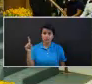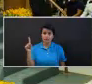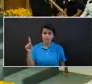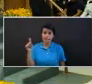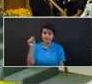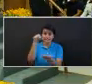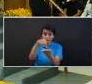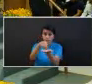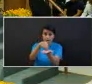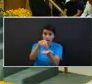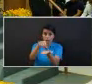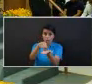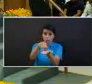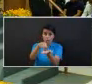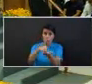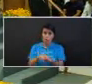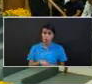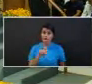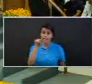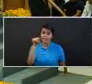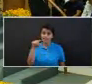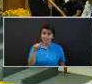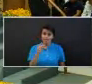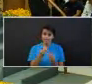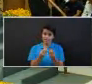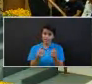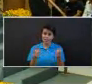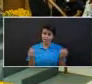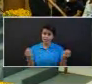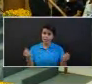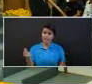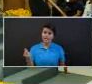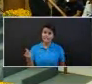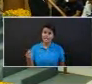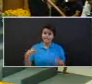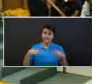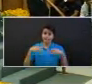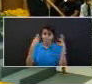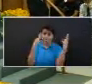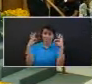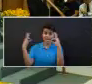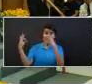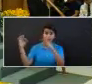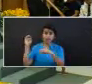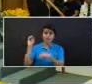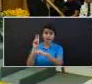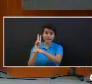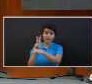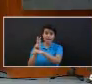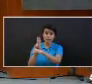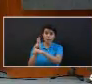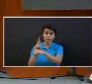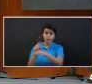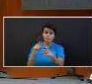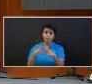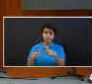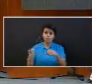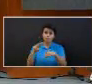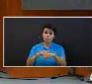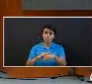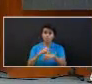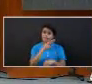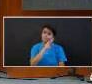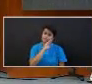sembrado. En esa tierra que habían predicado el Evangelio, y quizás más de alguna infección o